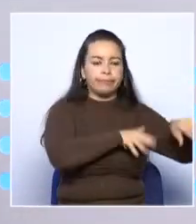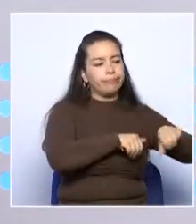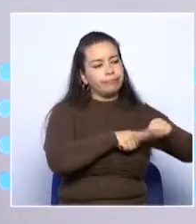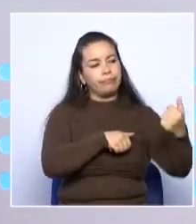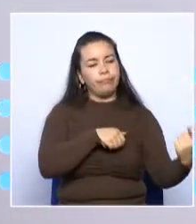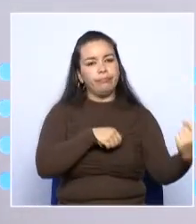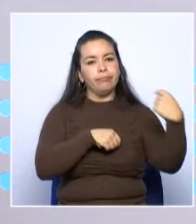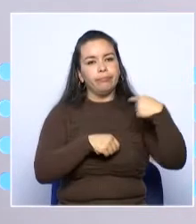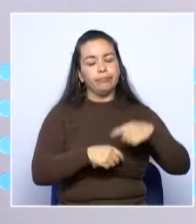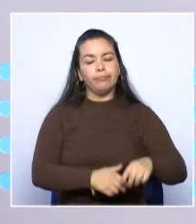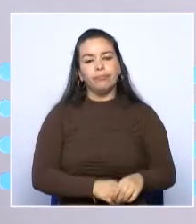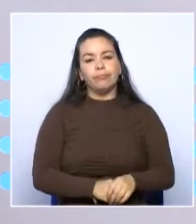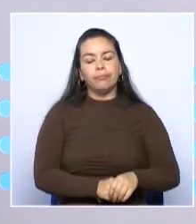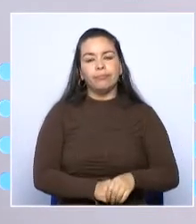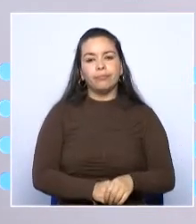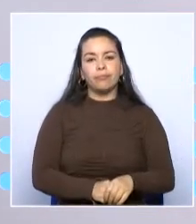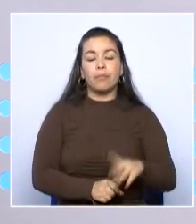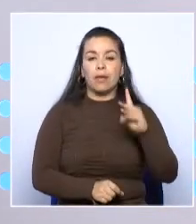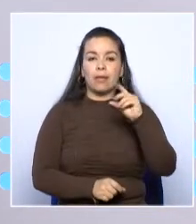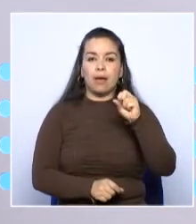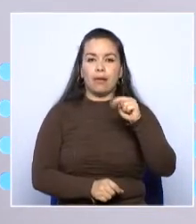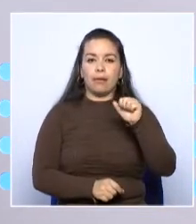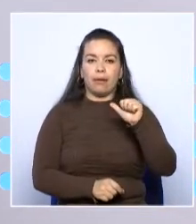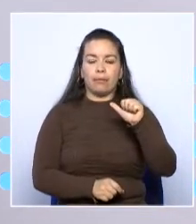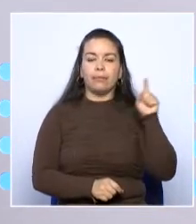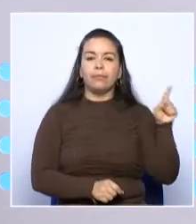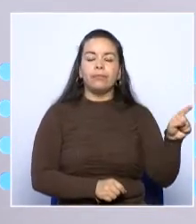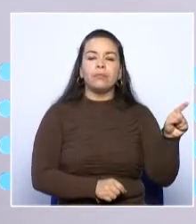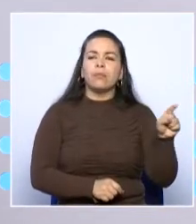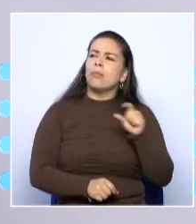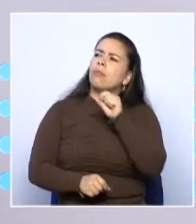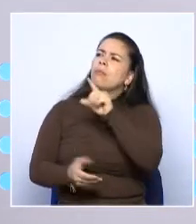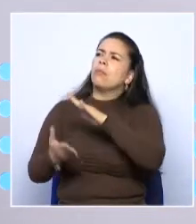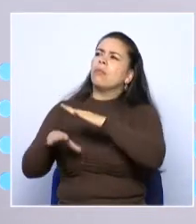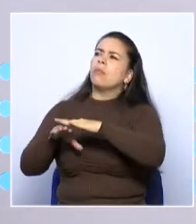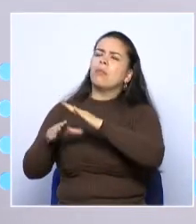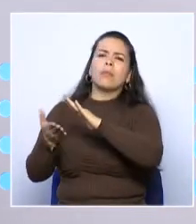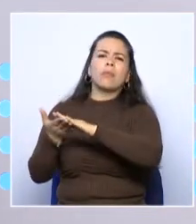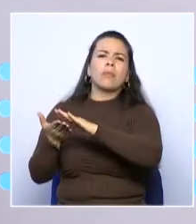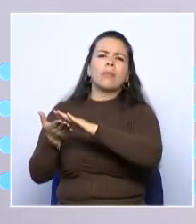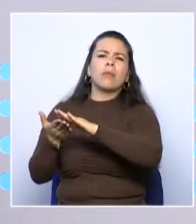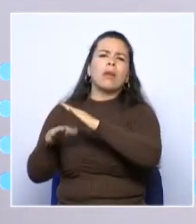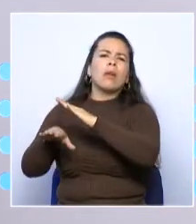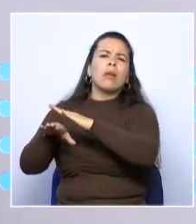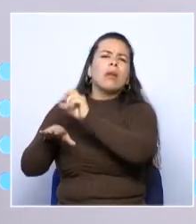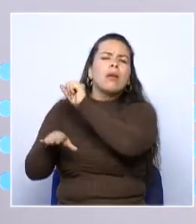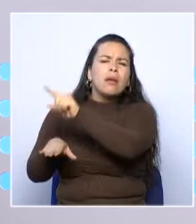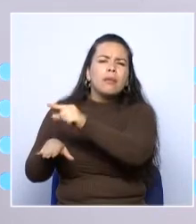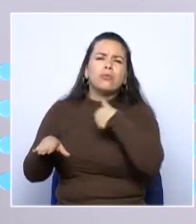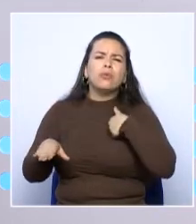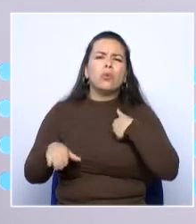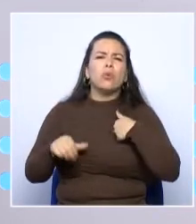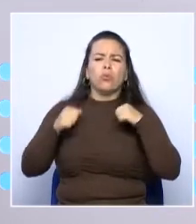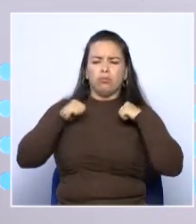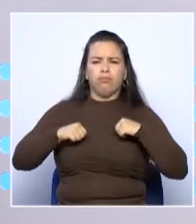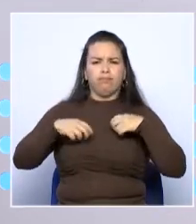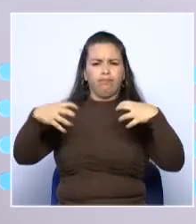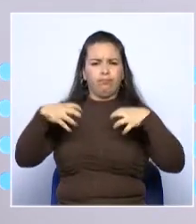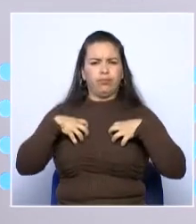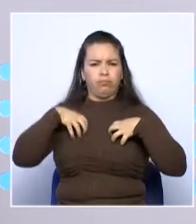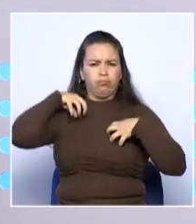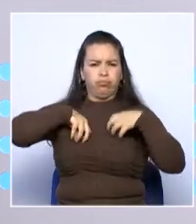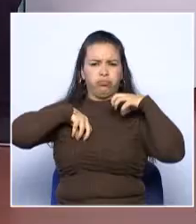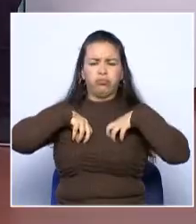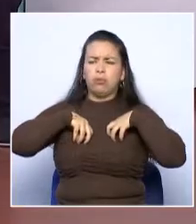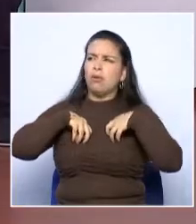María Mónica Ramírez. Diana Marcela Betancourt. Doctor, tengo prótesis en los senos. ¿Qué me aconseja hacerme? ¿Una ecografía